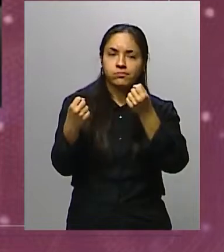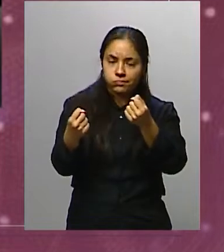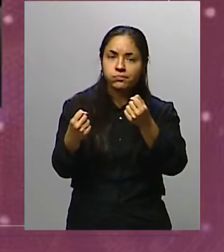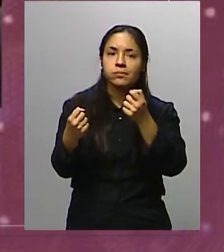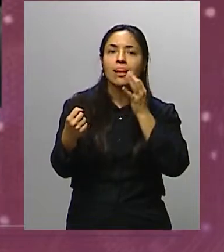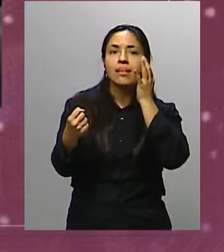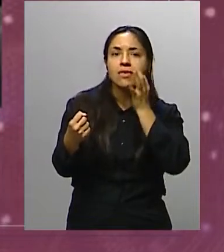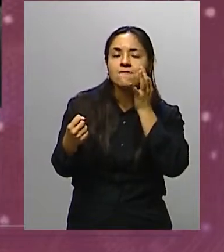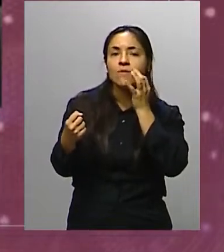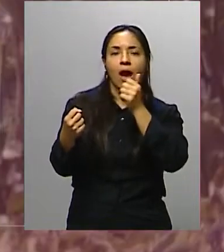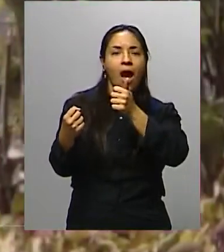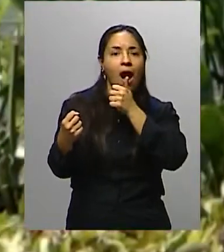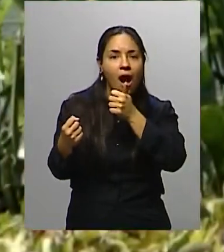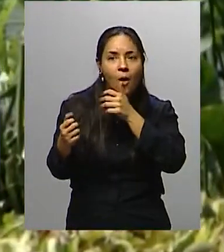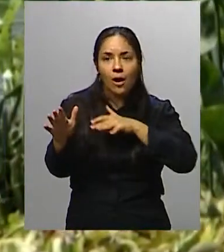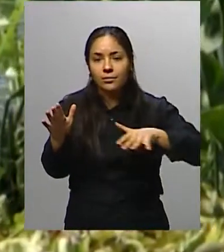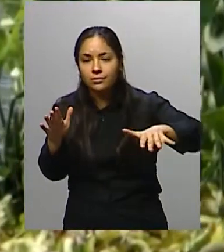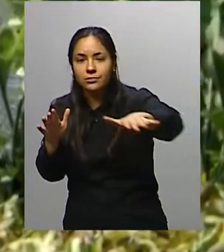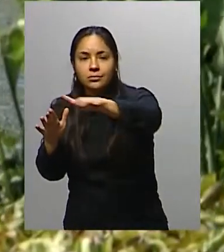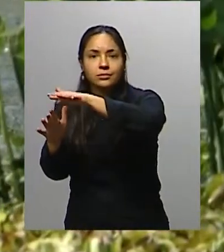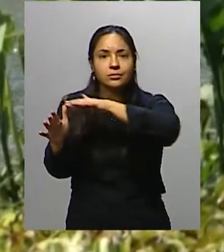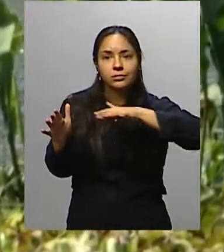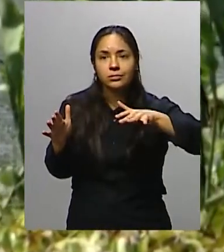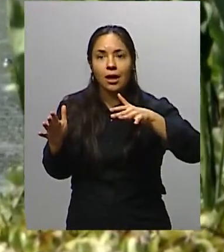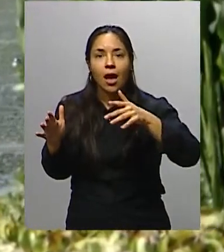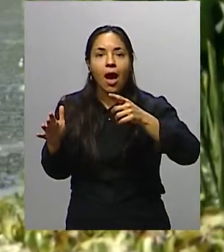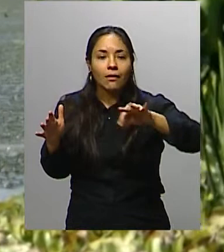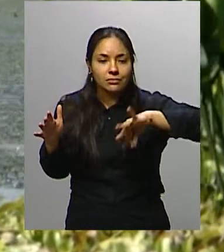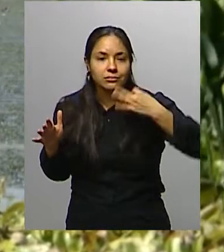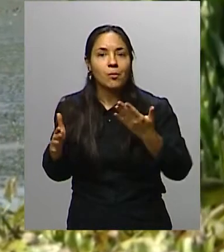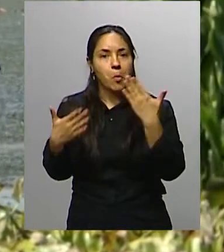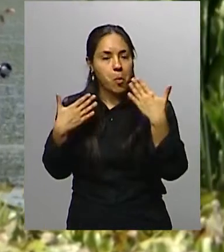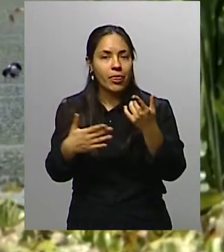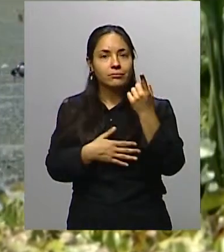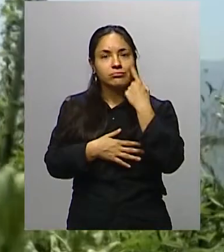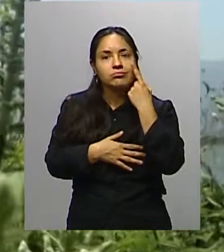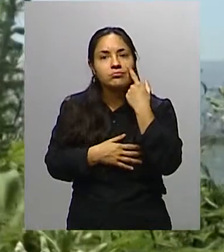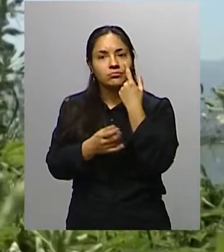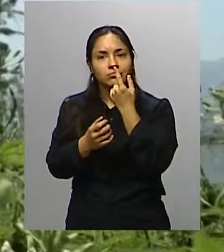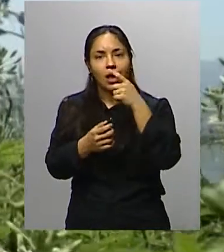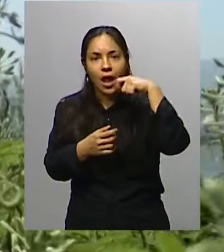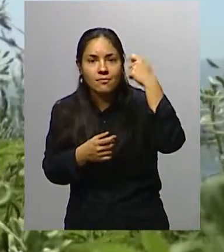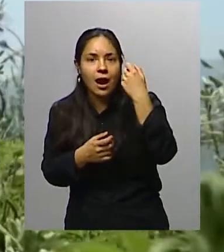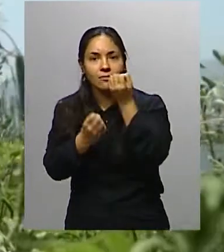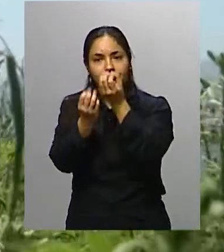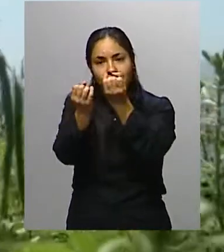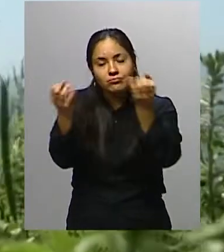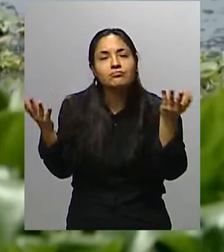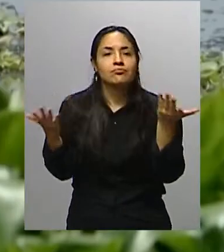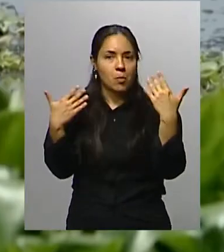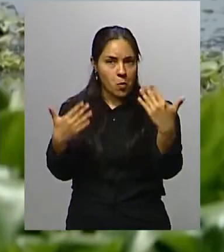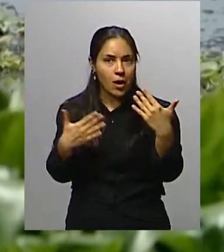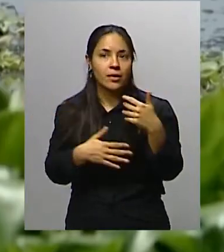en un estado que mantenga vida. Y esa vida, esa biodiversidad que produce, pueden ser pastoreo, pueden